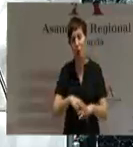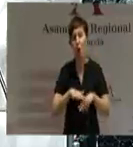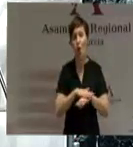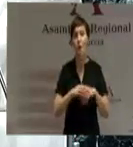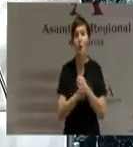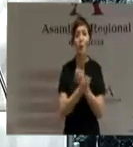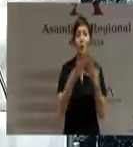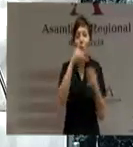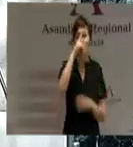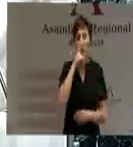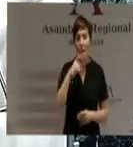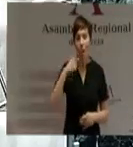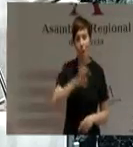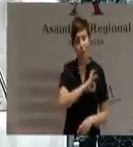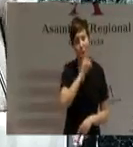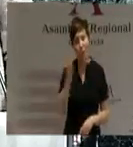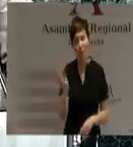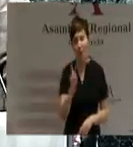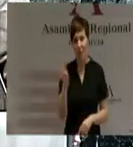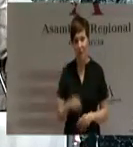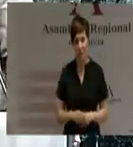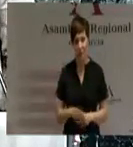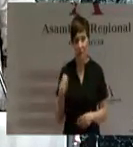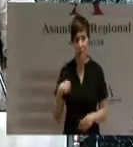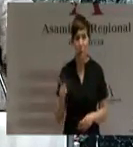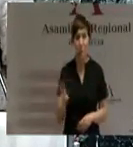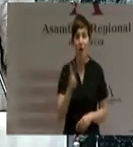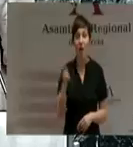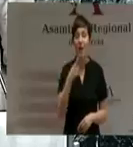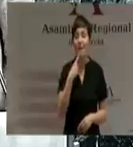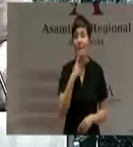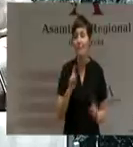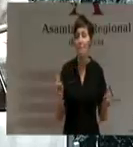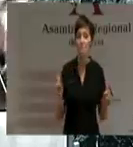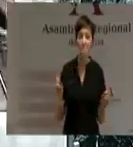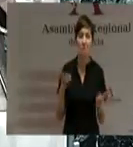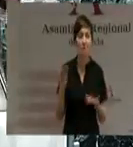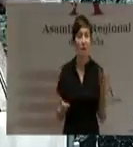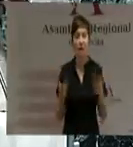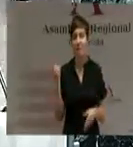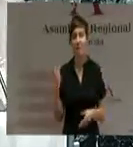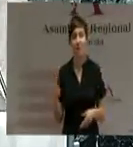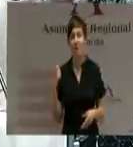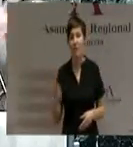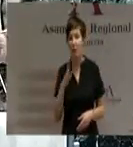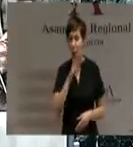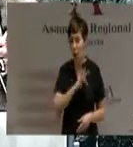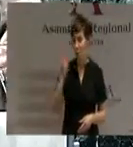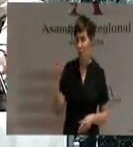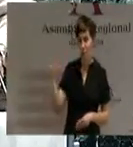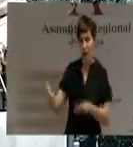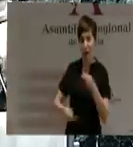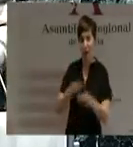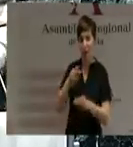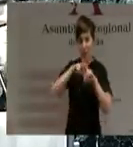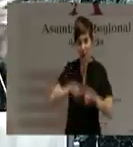años. Lo que se negó el señor Valcárcel a hacer era él al que le correspondía. Usted dice, tengo que mirar al futuro, no voy a